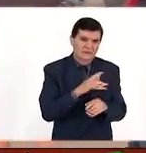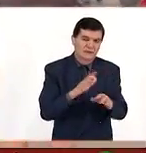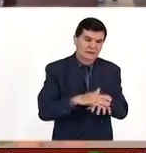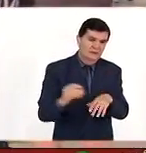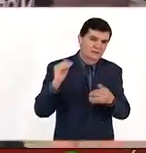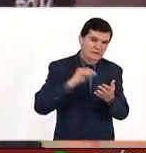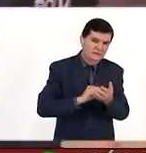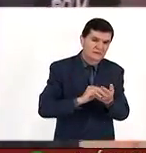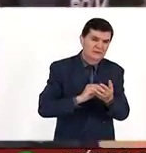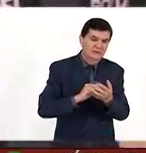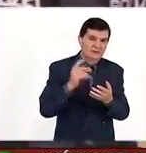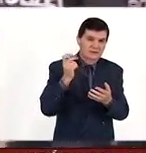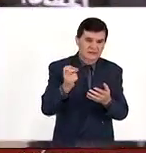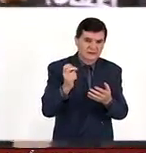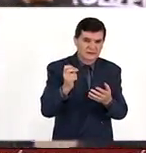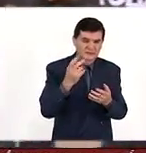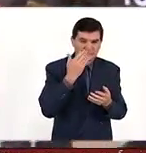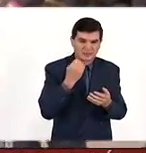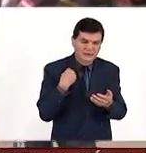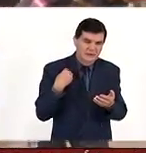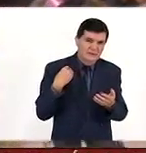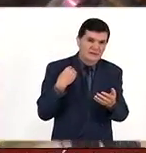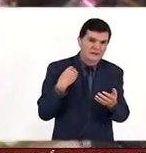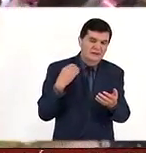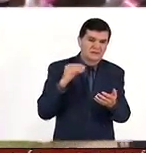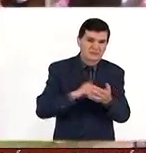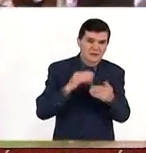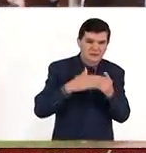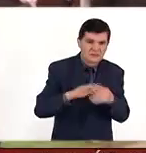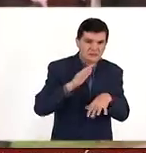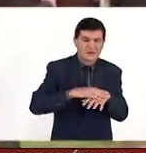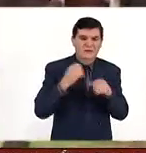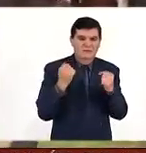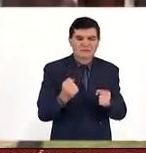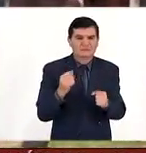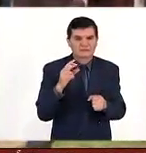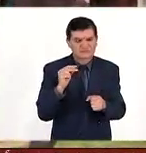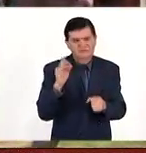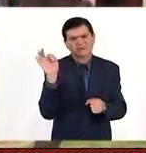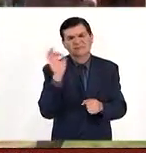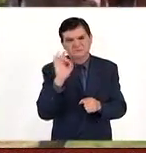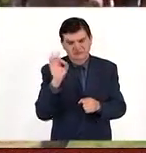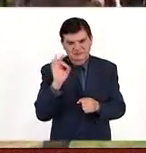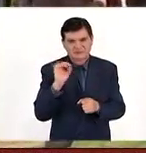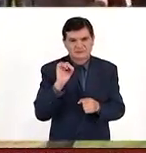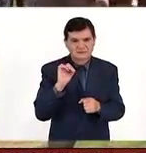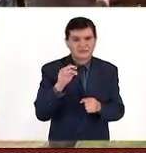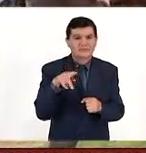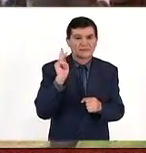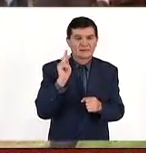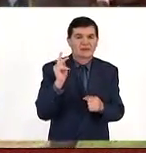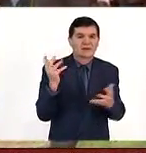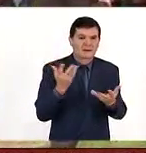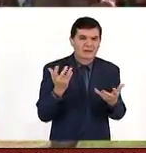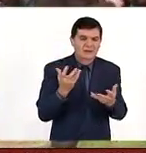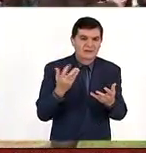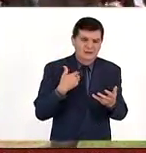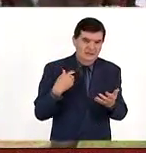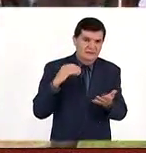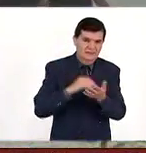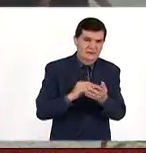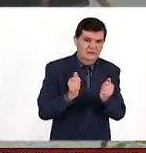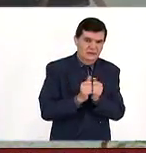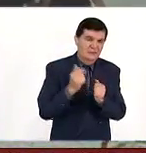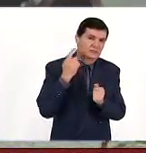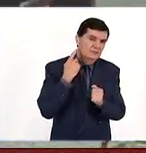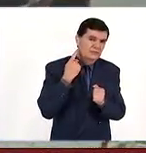recibirse esto no puede detonar más probable hadas es probable pero me parece que lo que van a hacer es acompañar esta estrategia